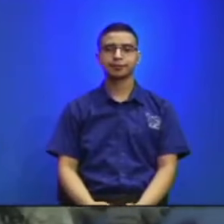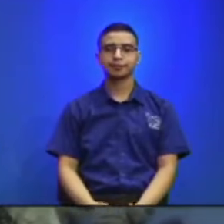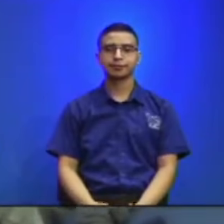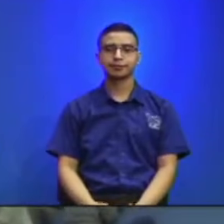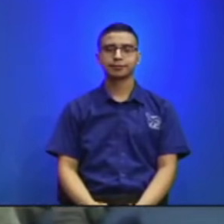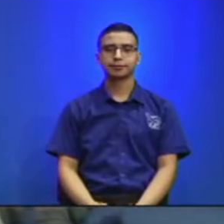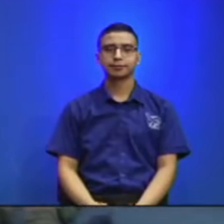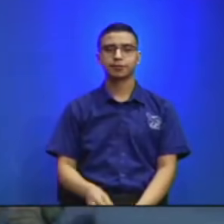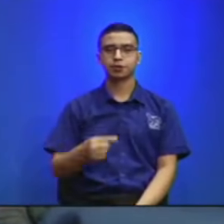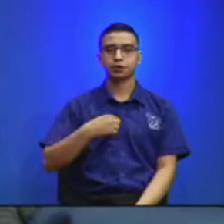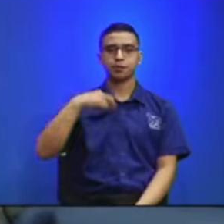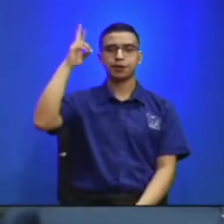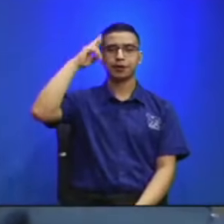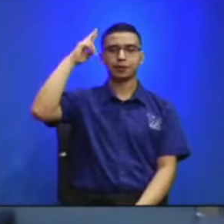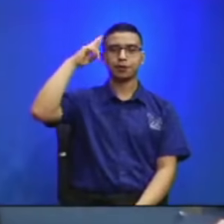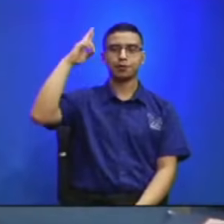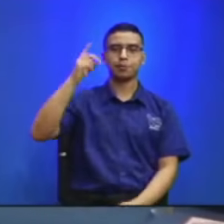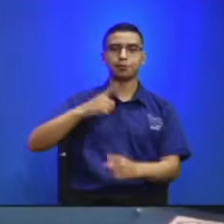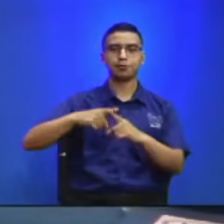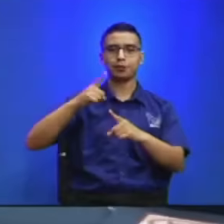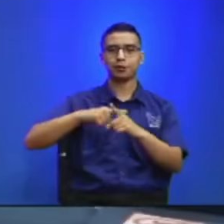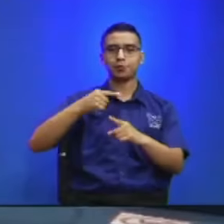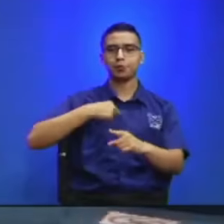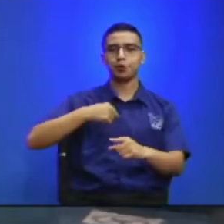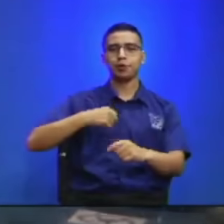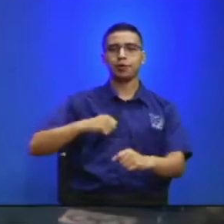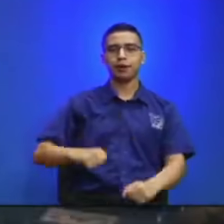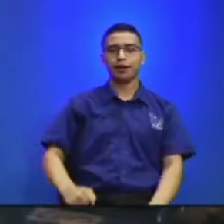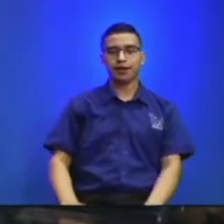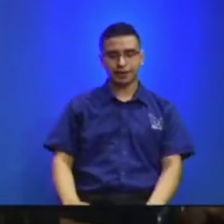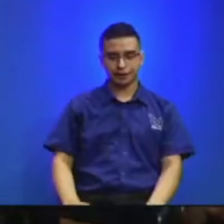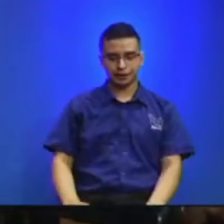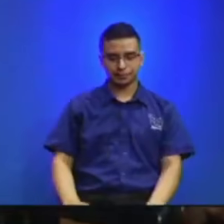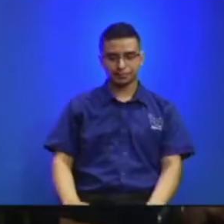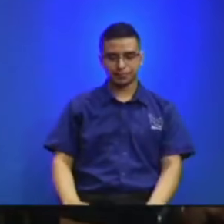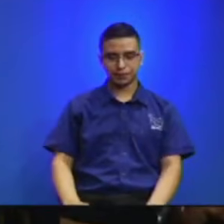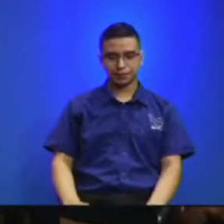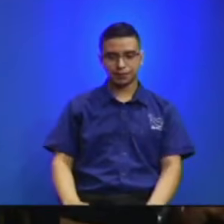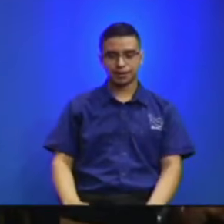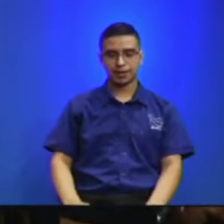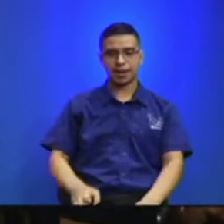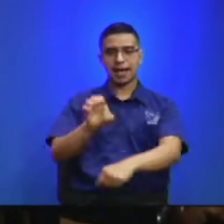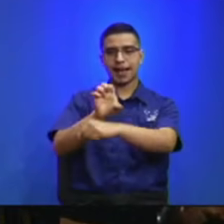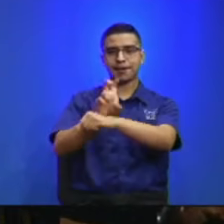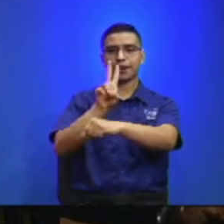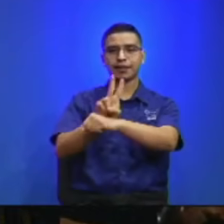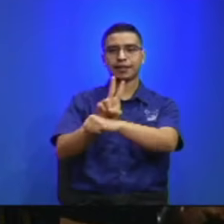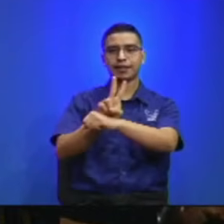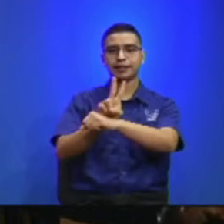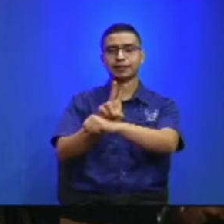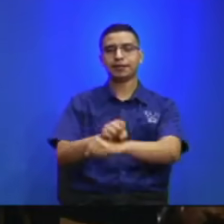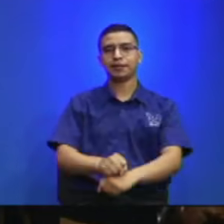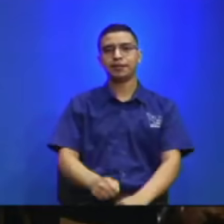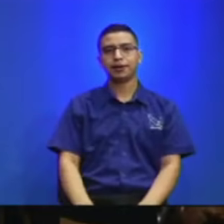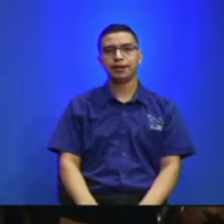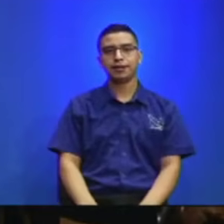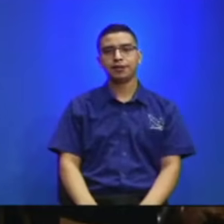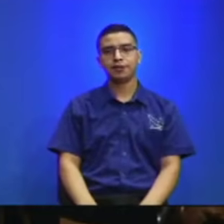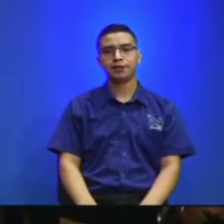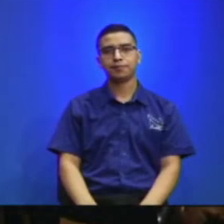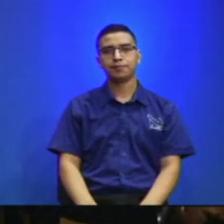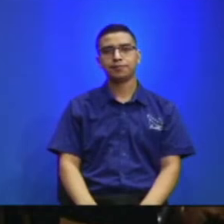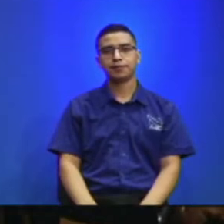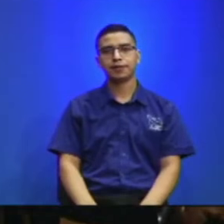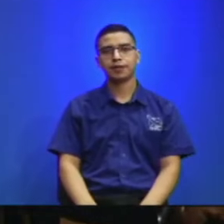yo me acuerdo cuando me vi evangelizar yo le contaba era cristiano pero me decía